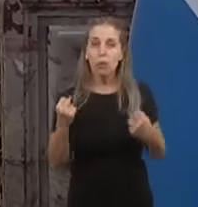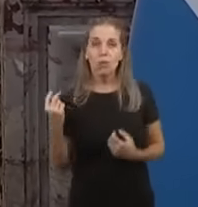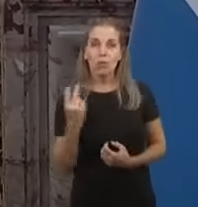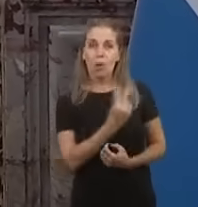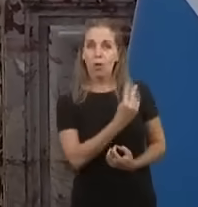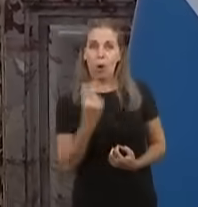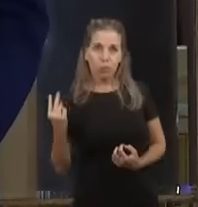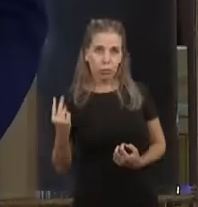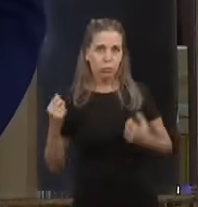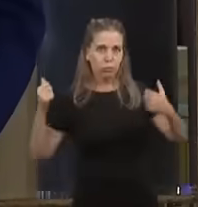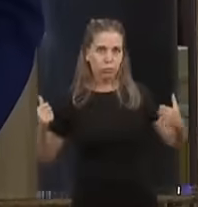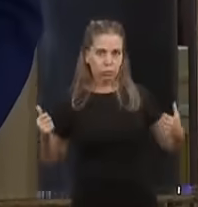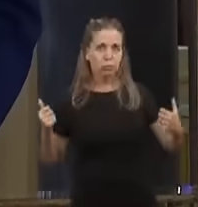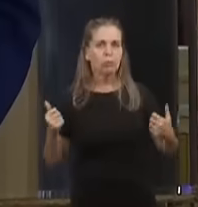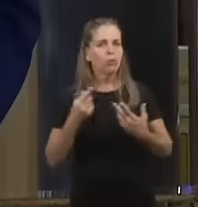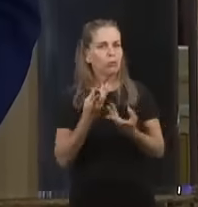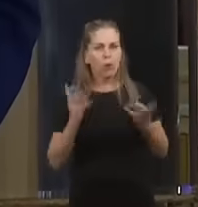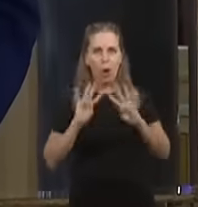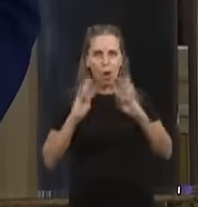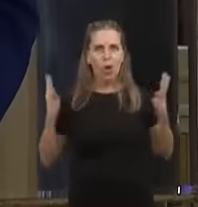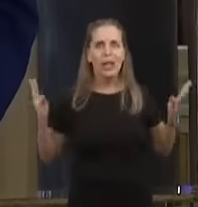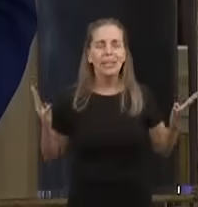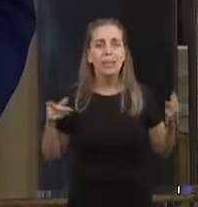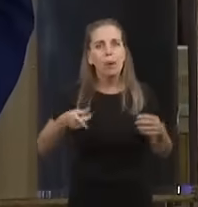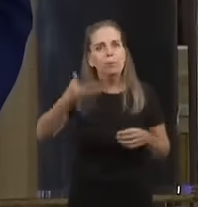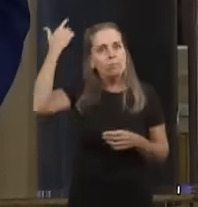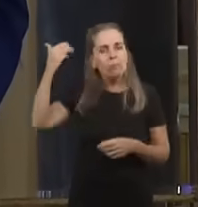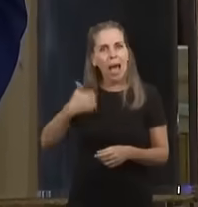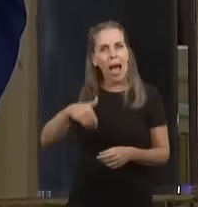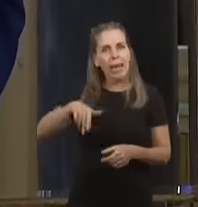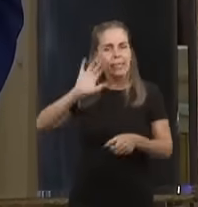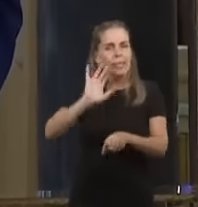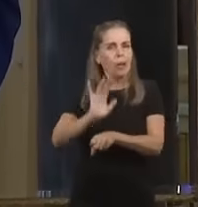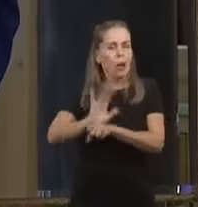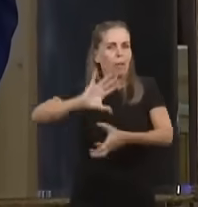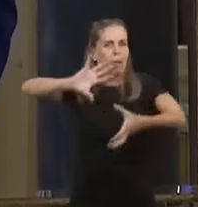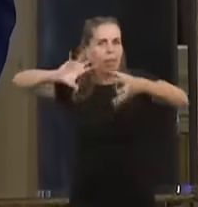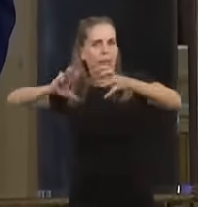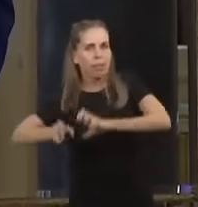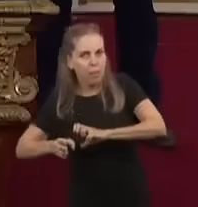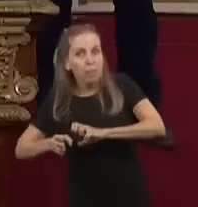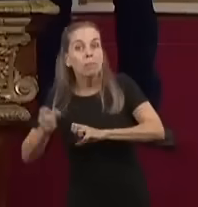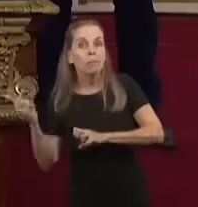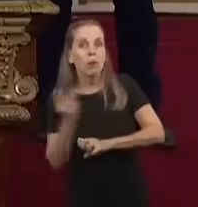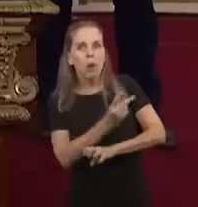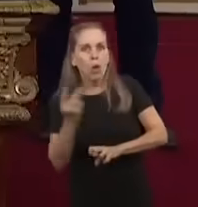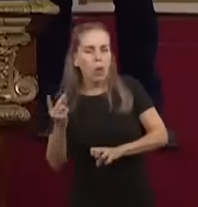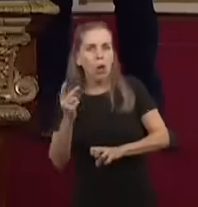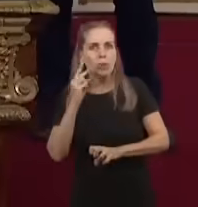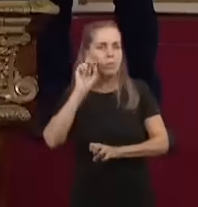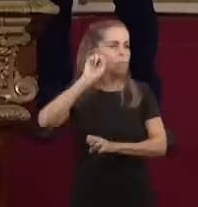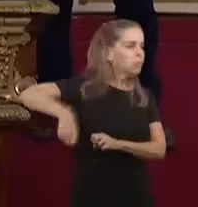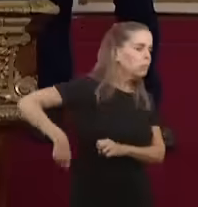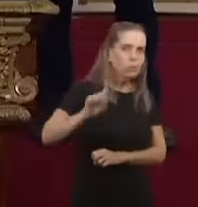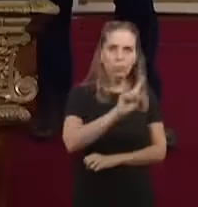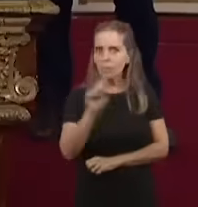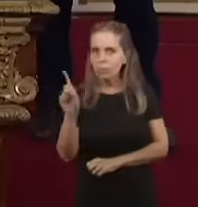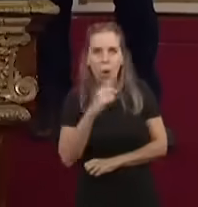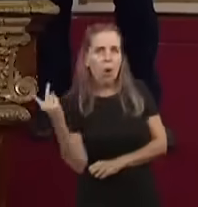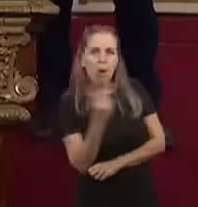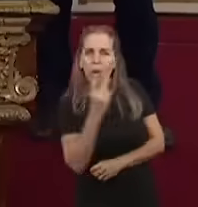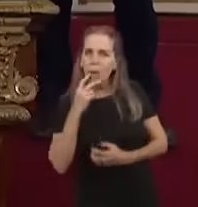lado estos Patriotas que tenían un país prendido fuego por delante no solo no le dieron la espalda sino que corrieron hacia el